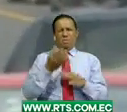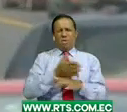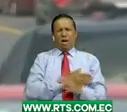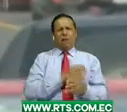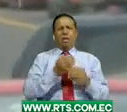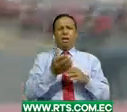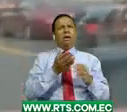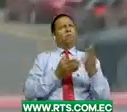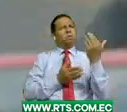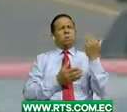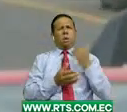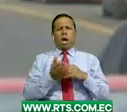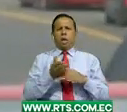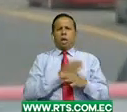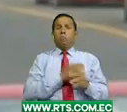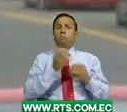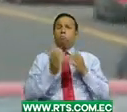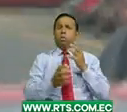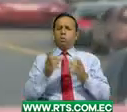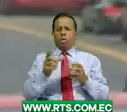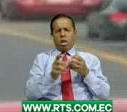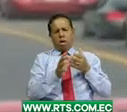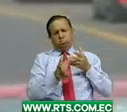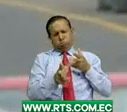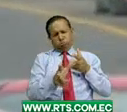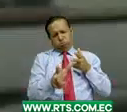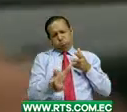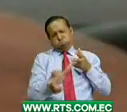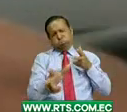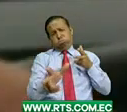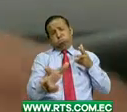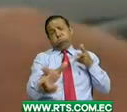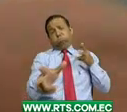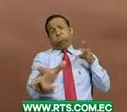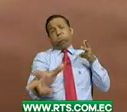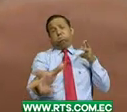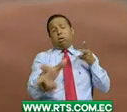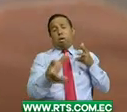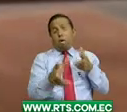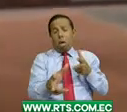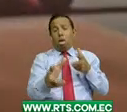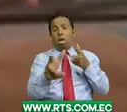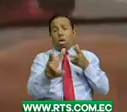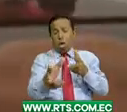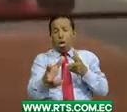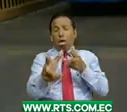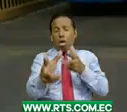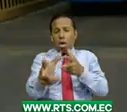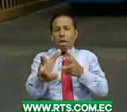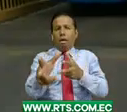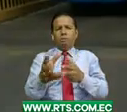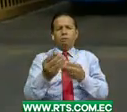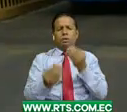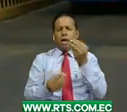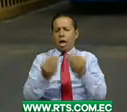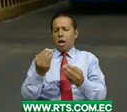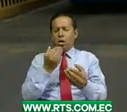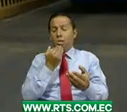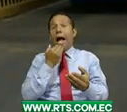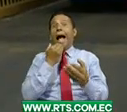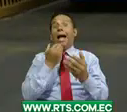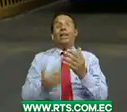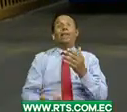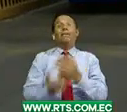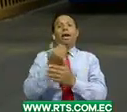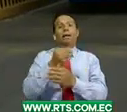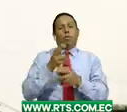evidencia el tráfico que se genera en ocasiones, se llevan a cabo estrategias para que este inconveniente no moleste a los conductores.